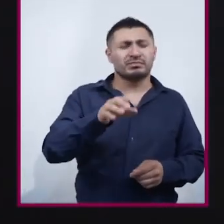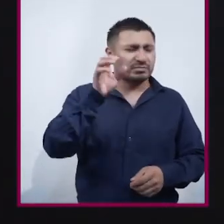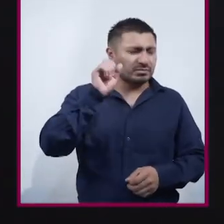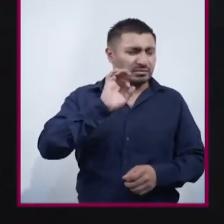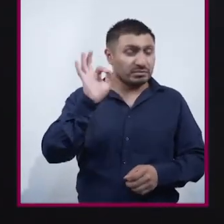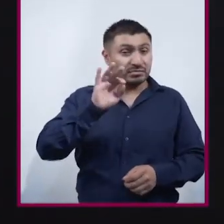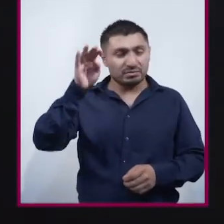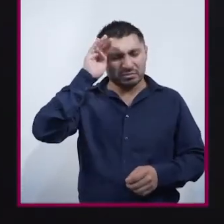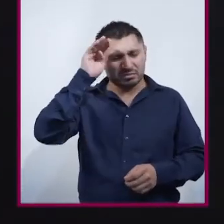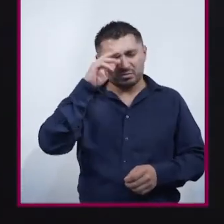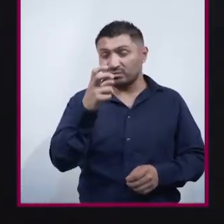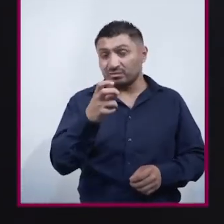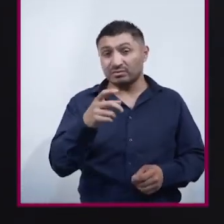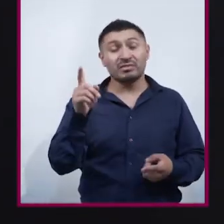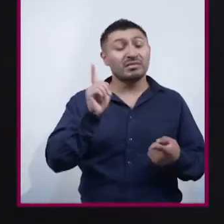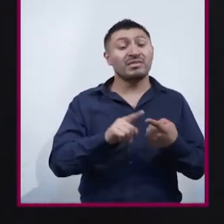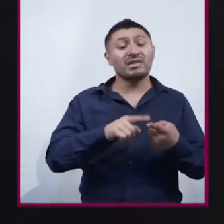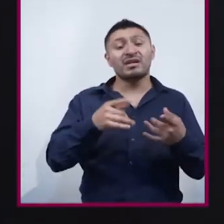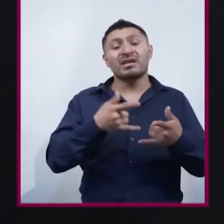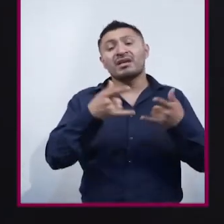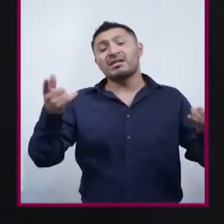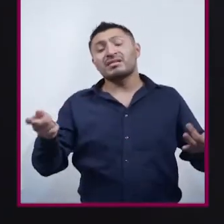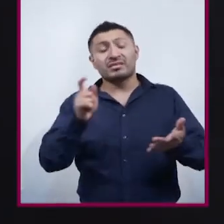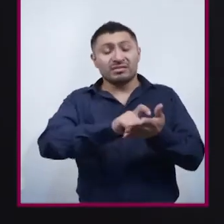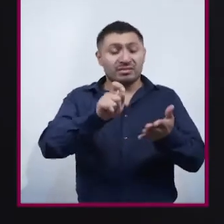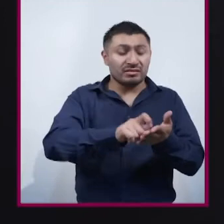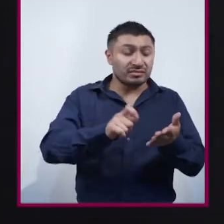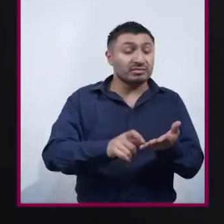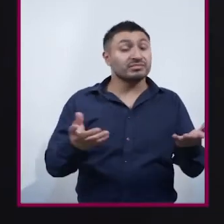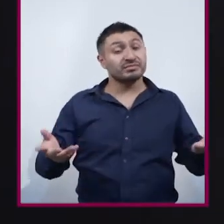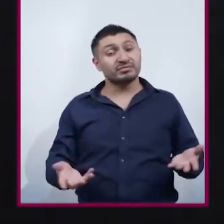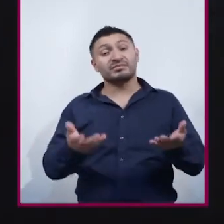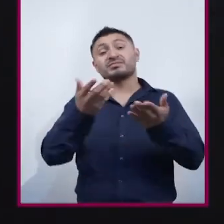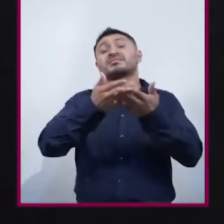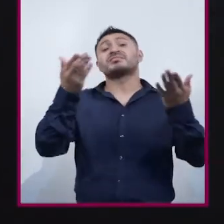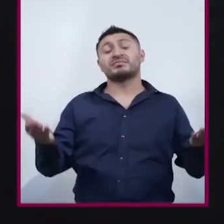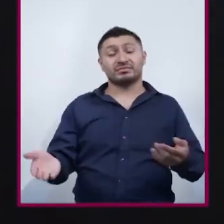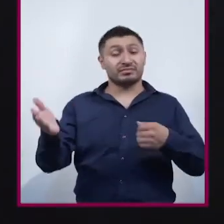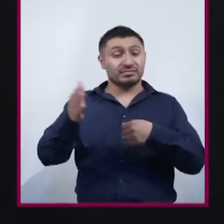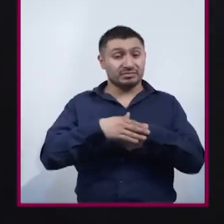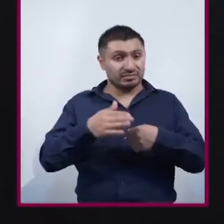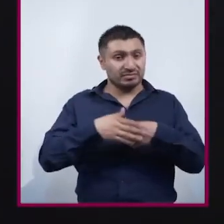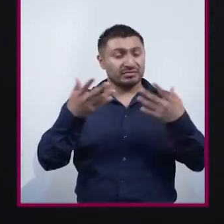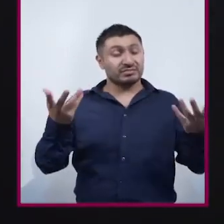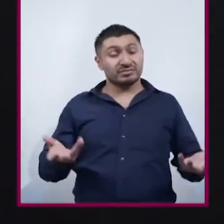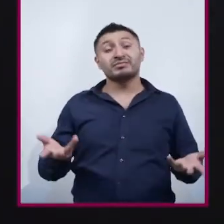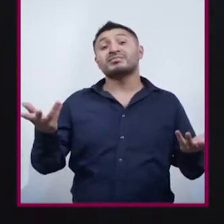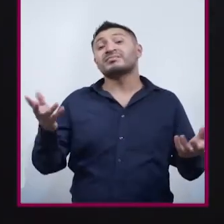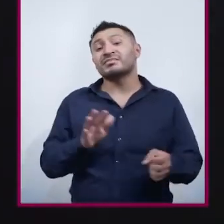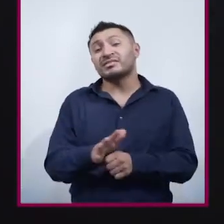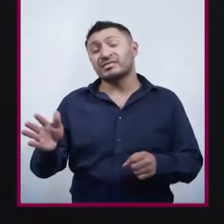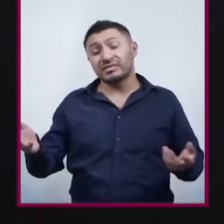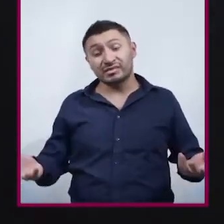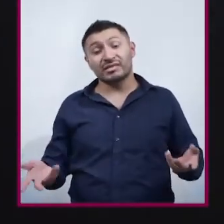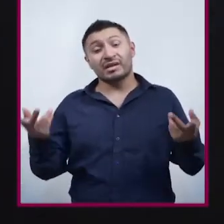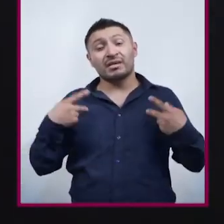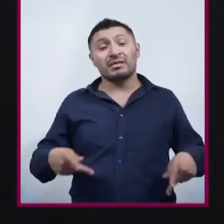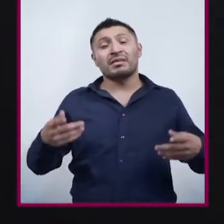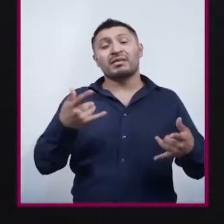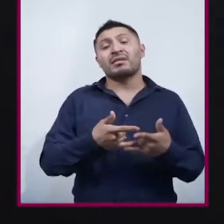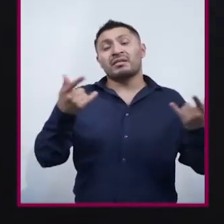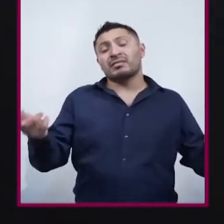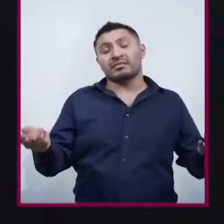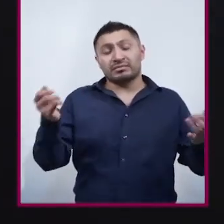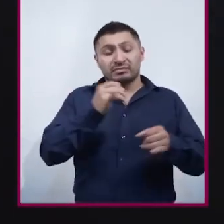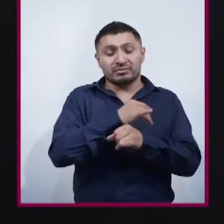¿Te has detenido a pensar en ello? ¿Y en quiénes escribieron la historia que conocemos? Ahora sí, el siguiente paso que dará la o el